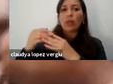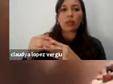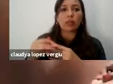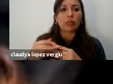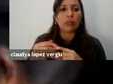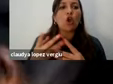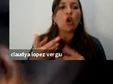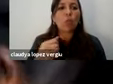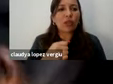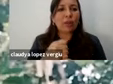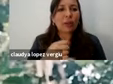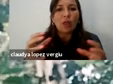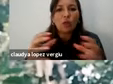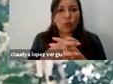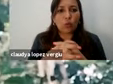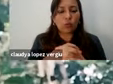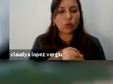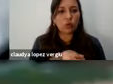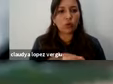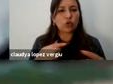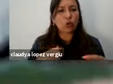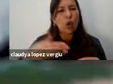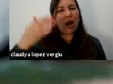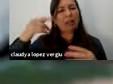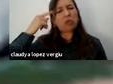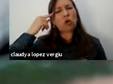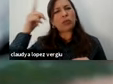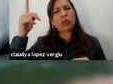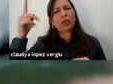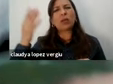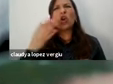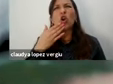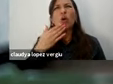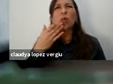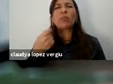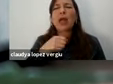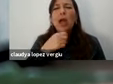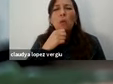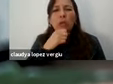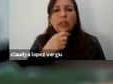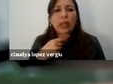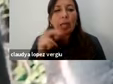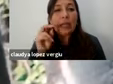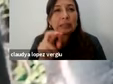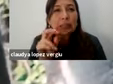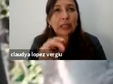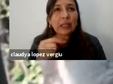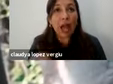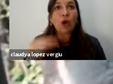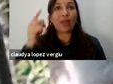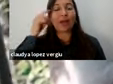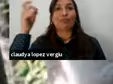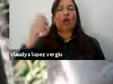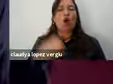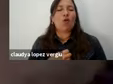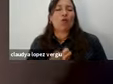sosteniblemente de esta naturaleza. Yo me estaba olvidando mi cultura, mi abuelita me enseñó y ahora tengo orgullo